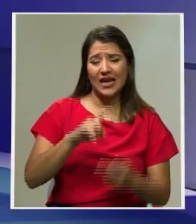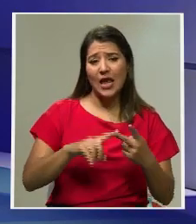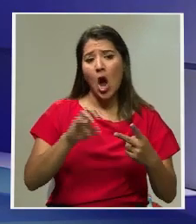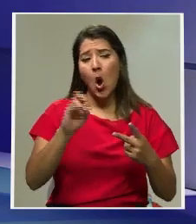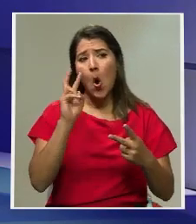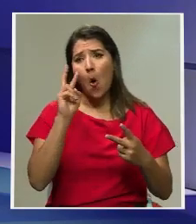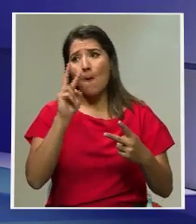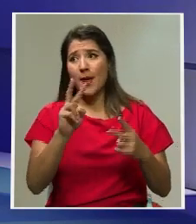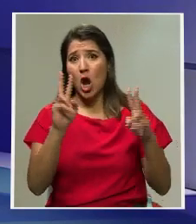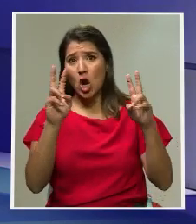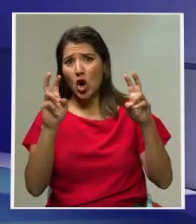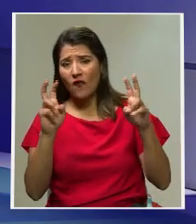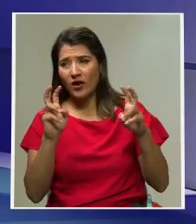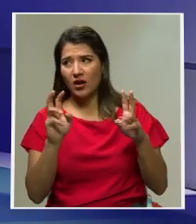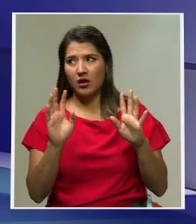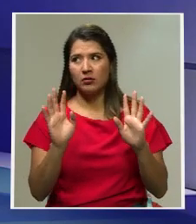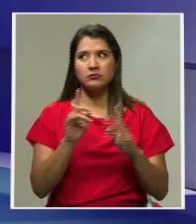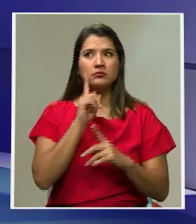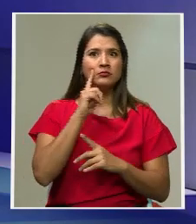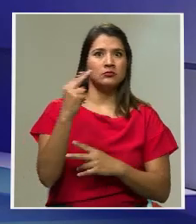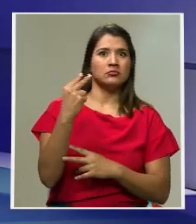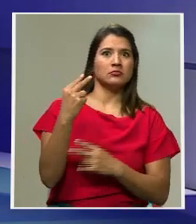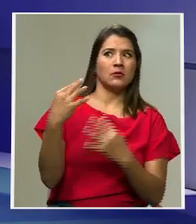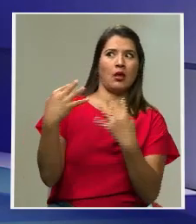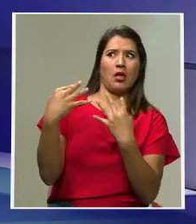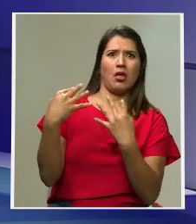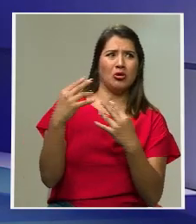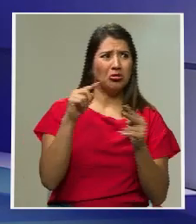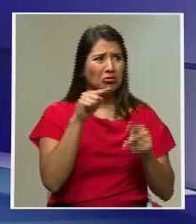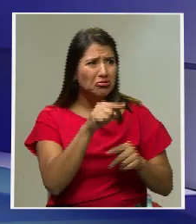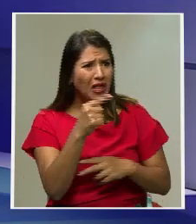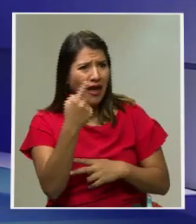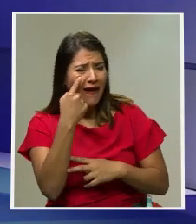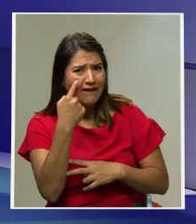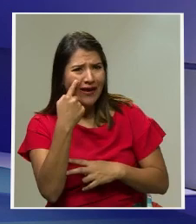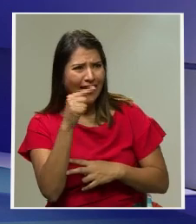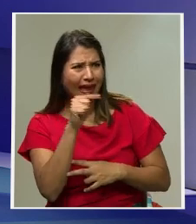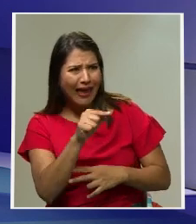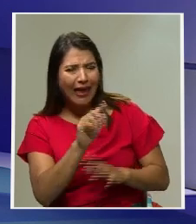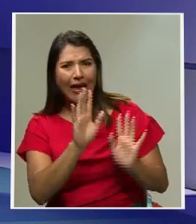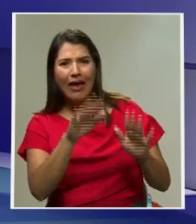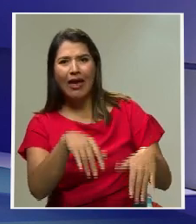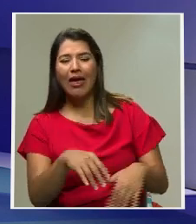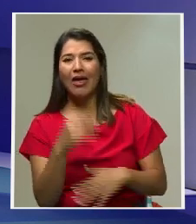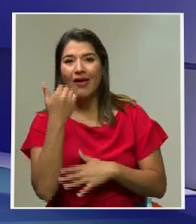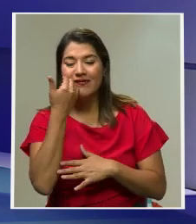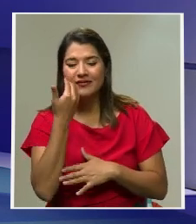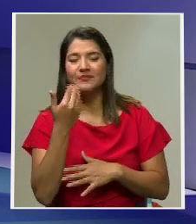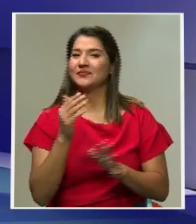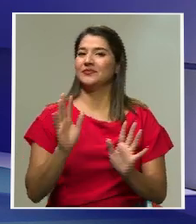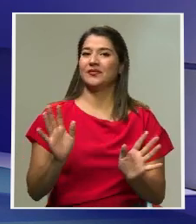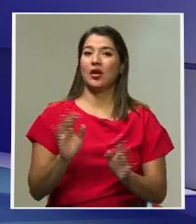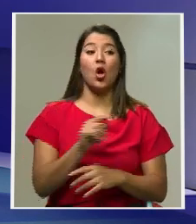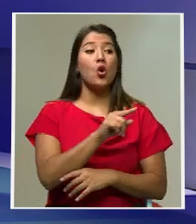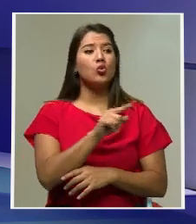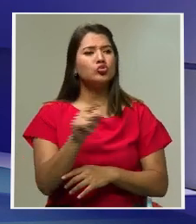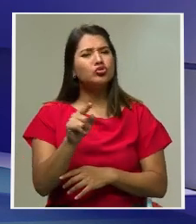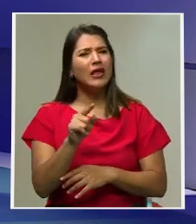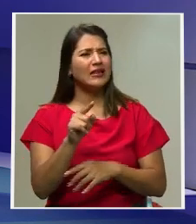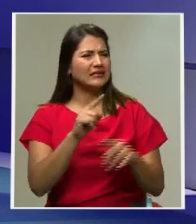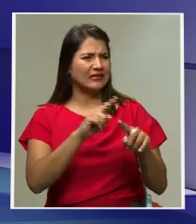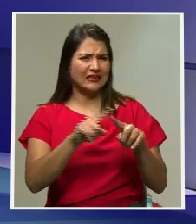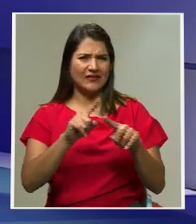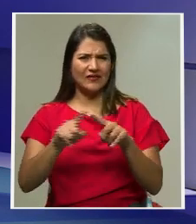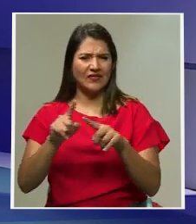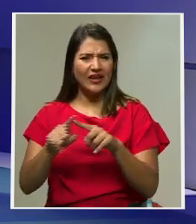¿Cómo reaccionaron? Ustedes convocaron a un montón de intelectuales brillantes, son todos profesores universitarios, gente de la cultura,